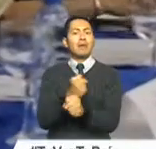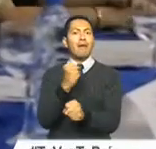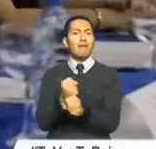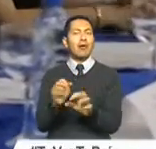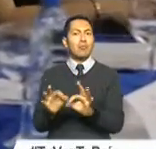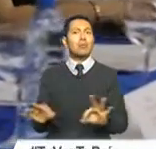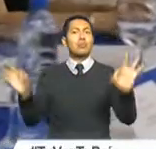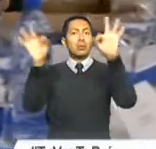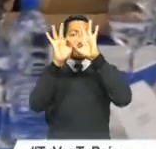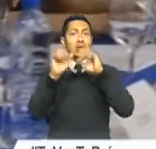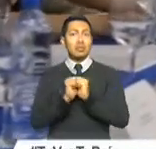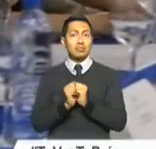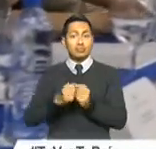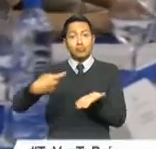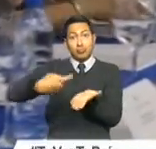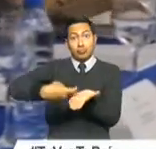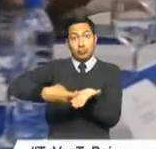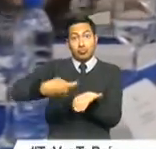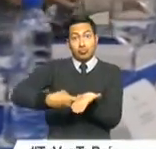por más de